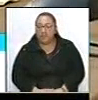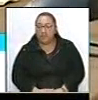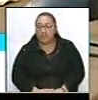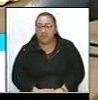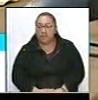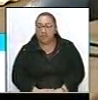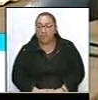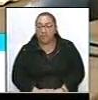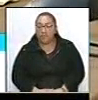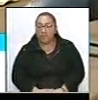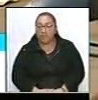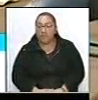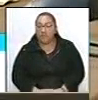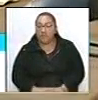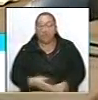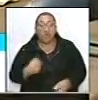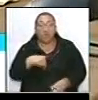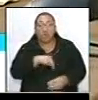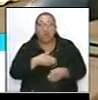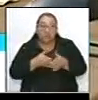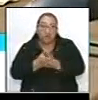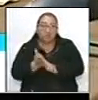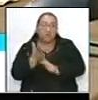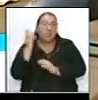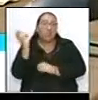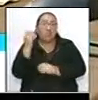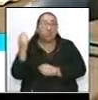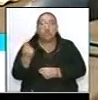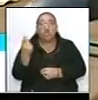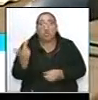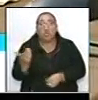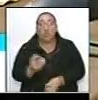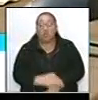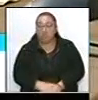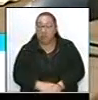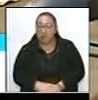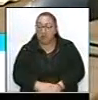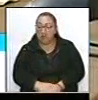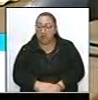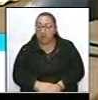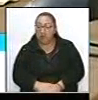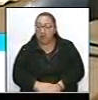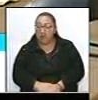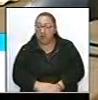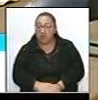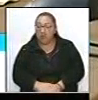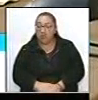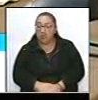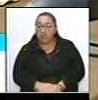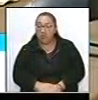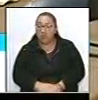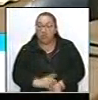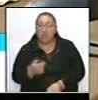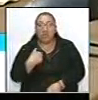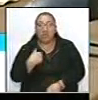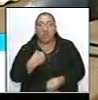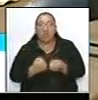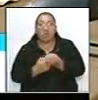serenos, nosotros salimos a patrullar solos y no tenemos el apoyo de la Policía